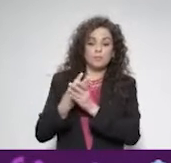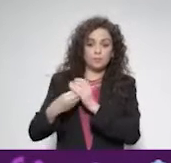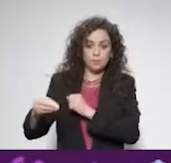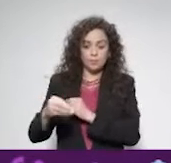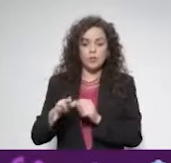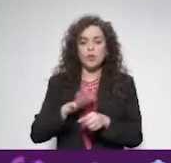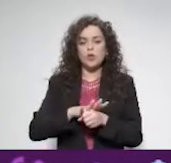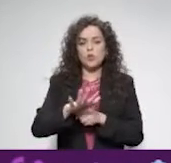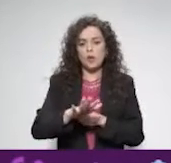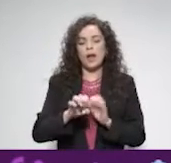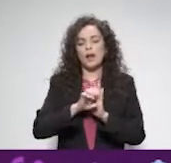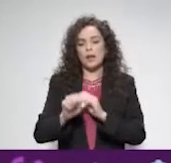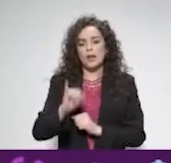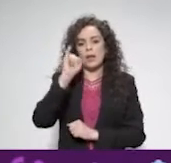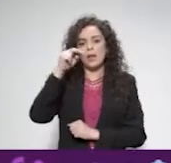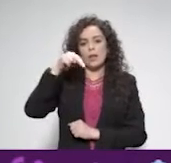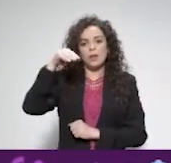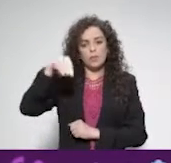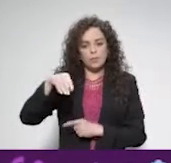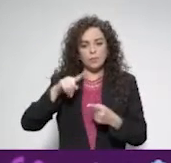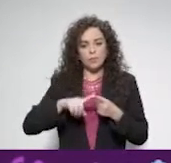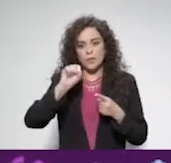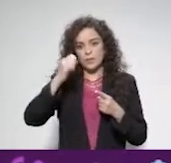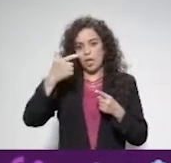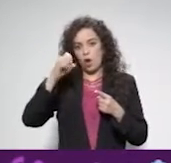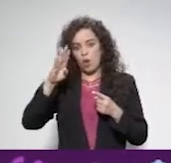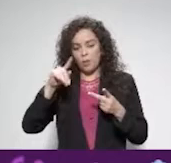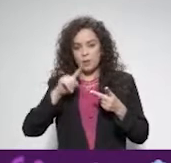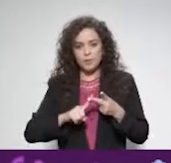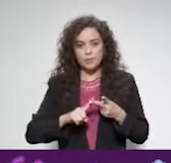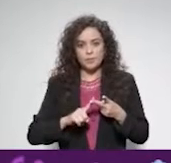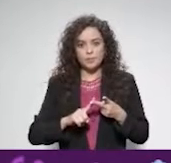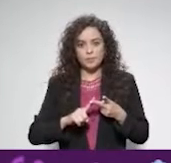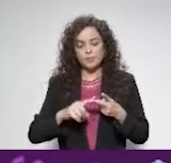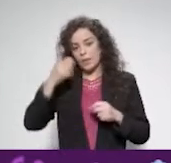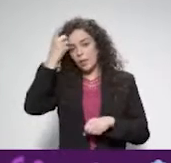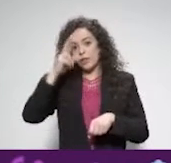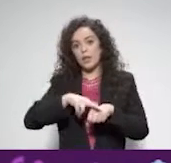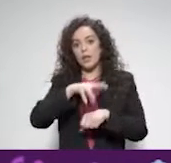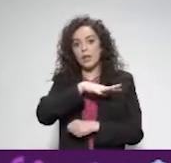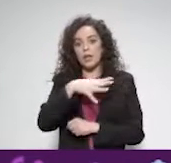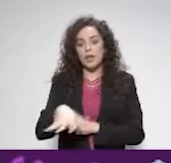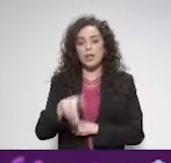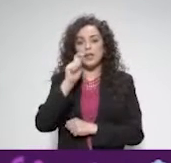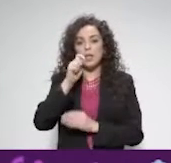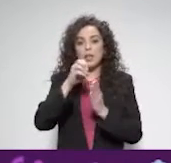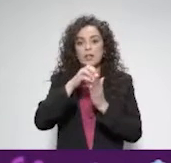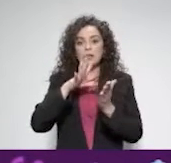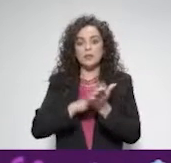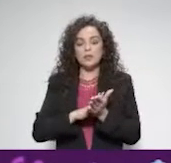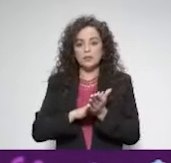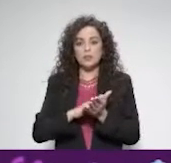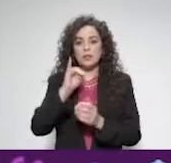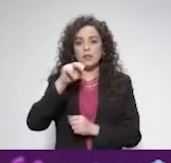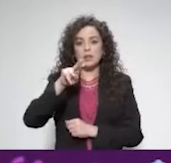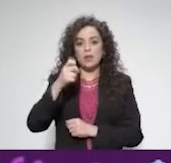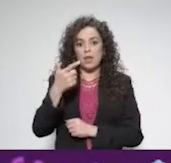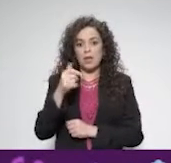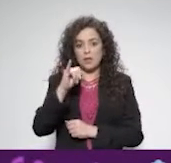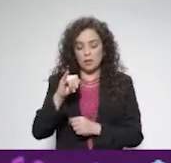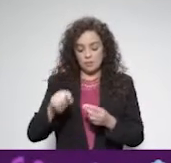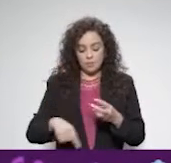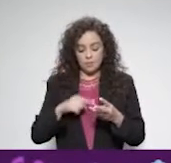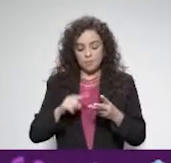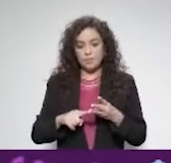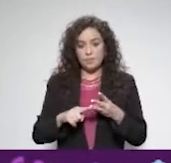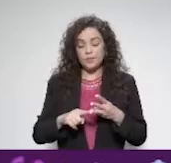de Migración, la Secretaría de Gobernación, a través de la Dirección General del Registro Nacional de Población e Identidad,